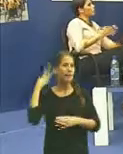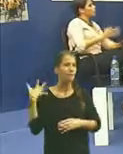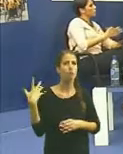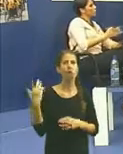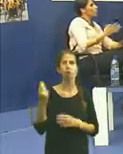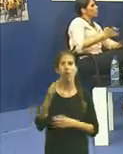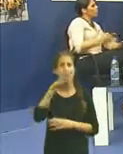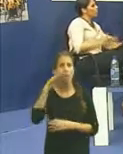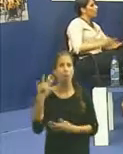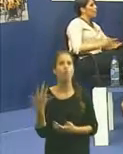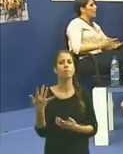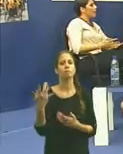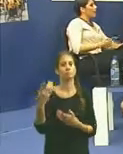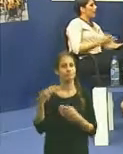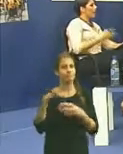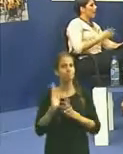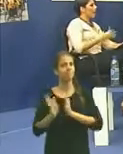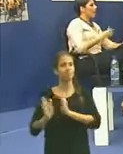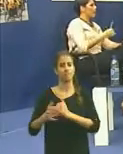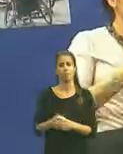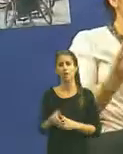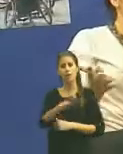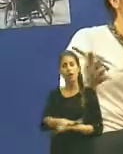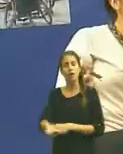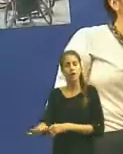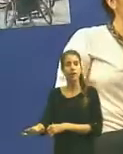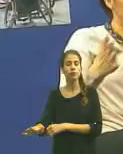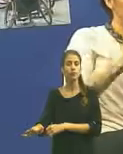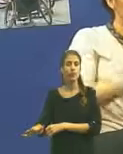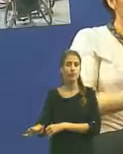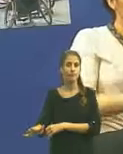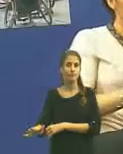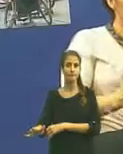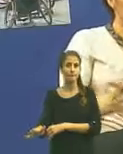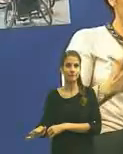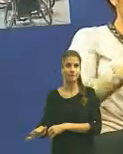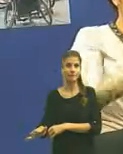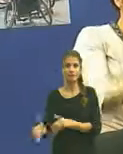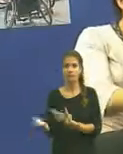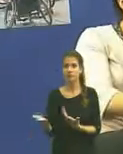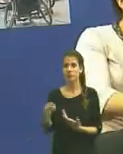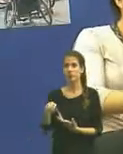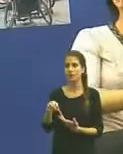estos niños, ¿no? A los usuarios quizá evidentemente que